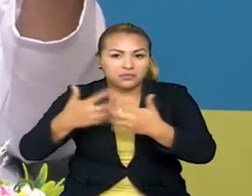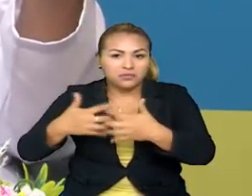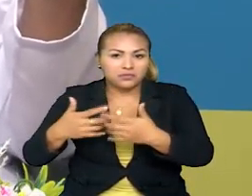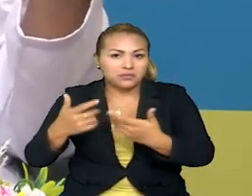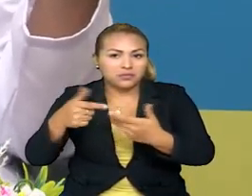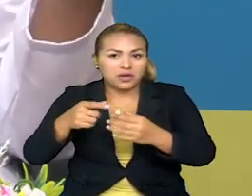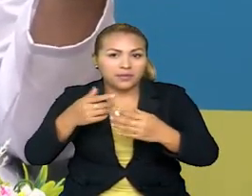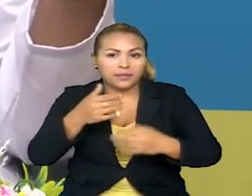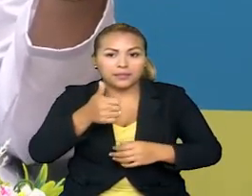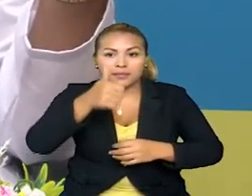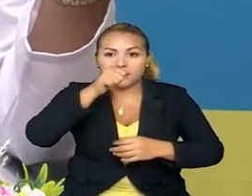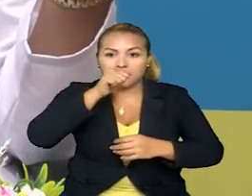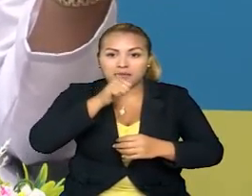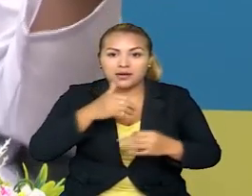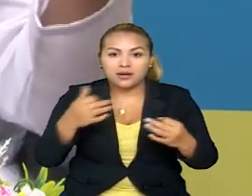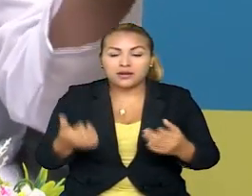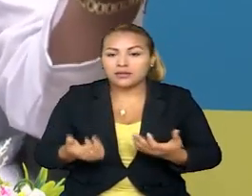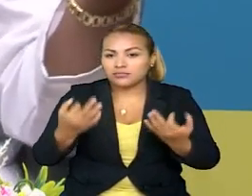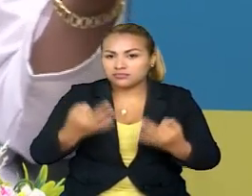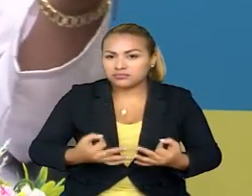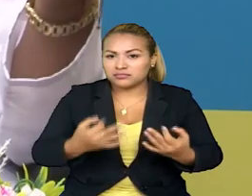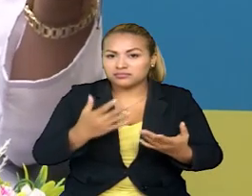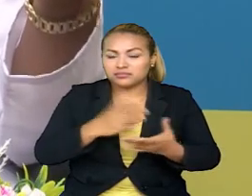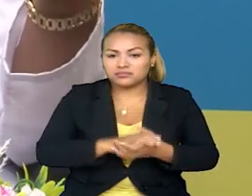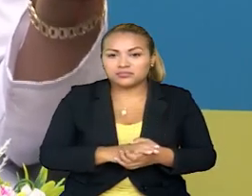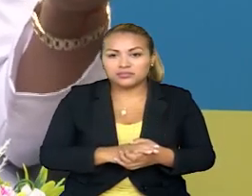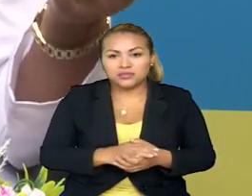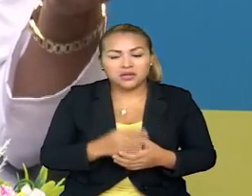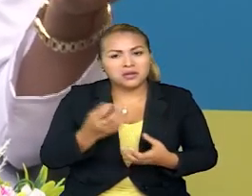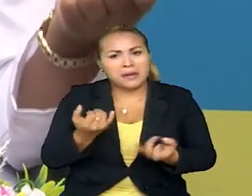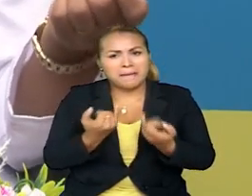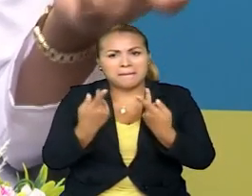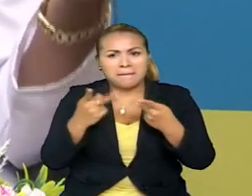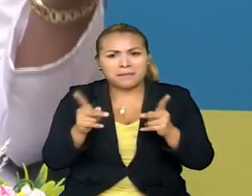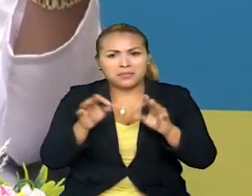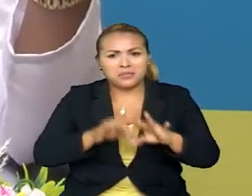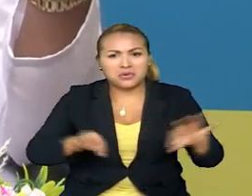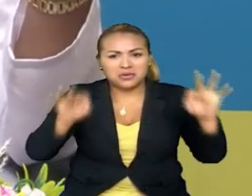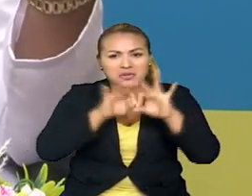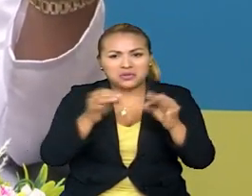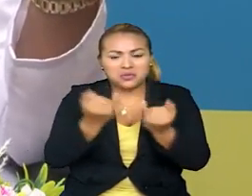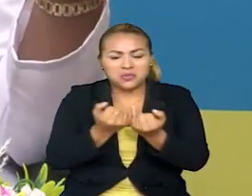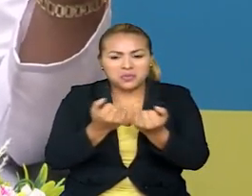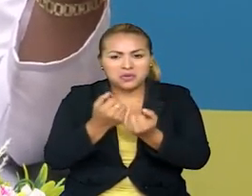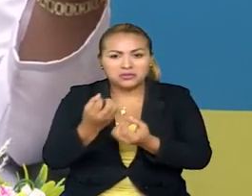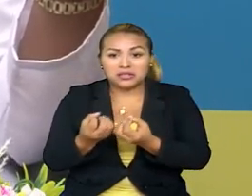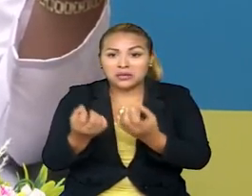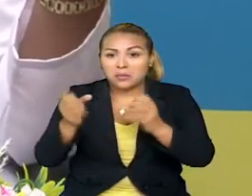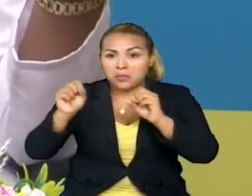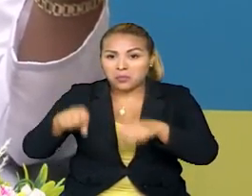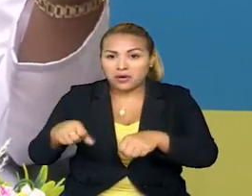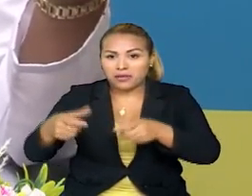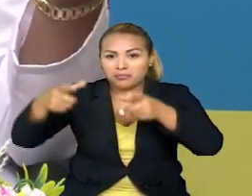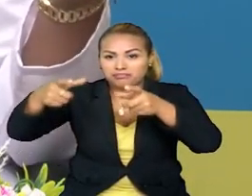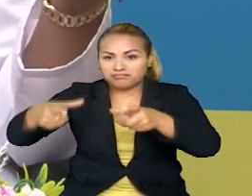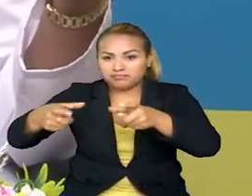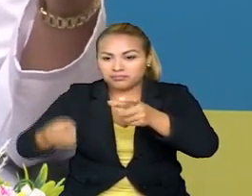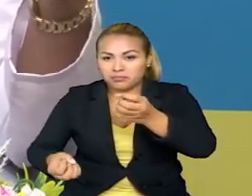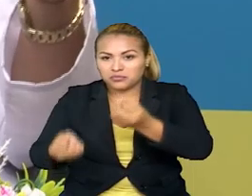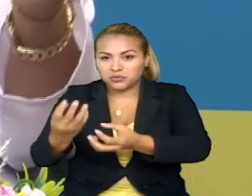agua segura y no no es necesario con tan solo hervir el agua con tan sólo echarle cinco gotas de agua nosotros ya estamos consumiendo agua segura